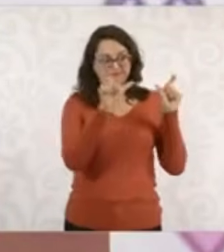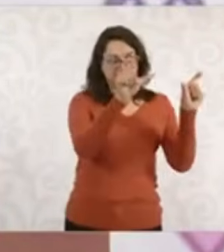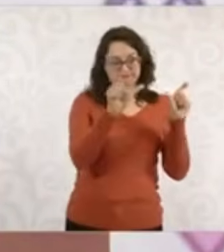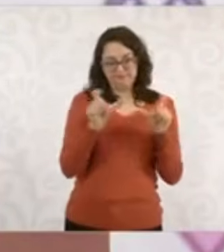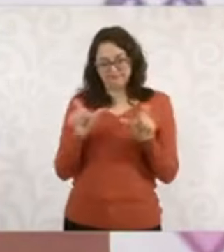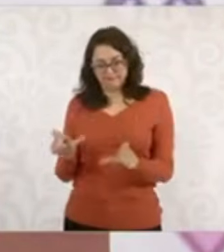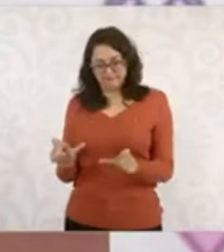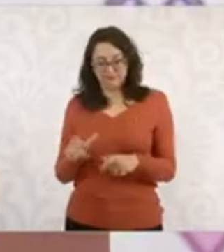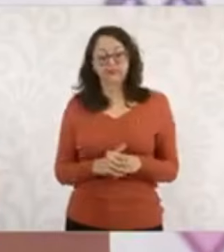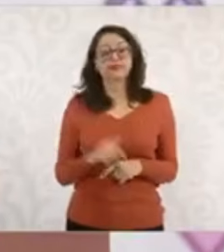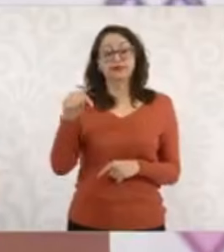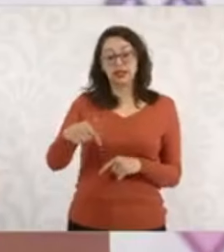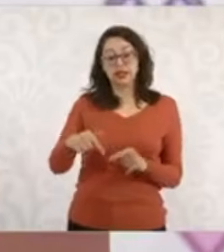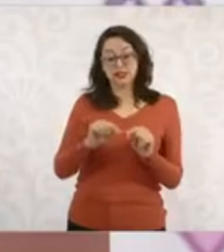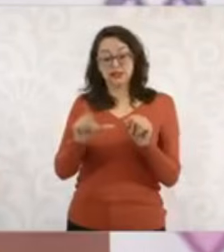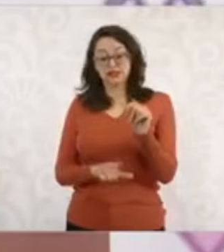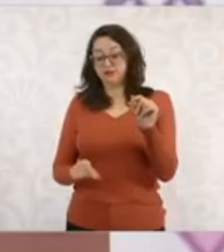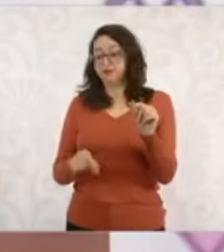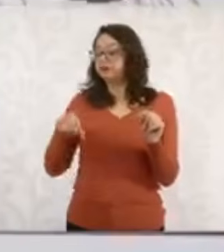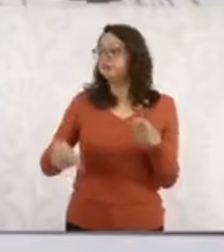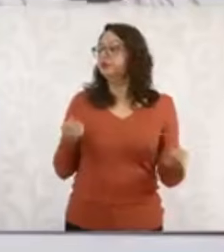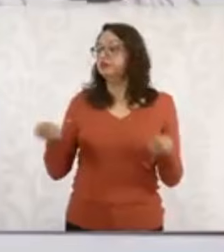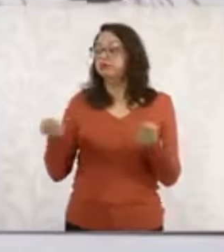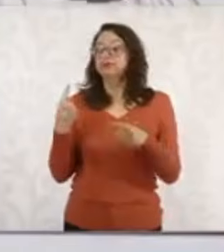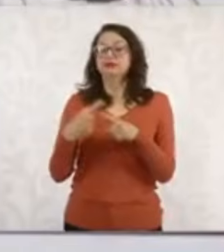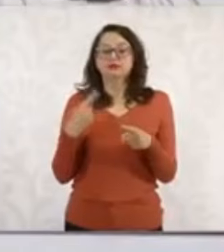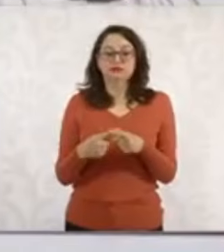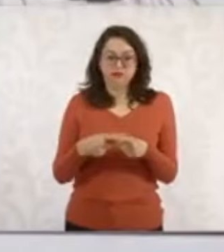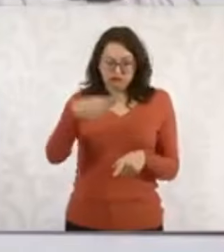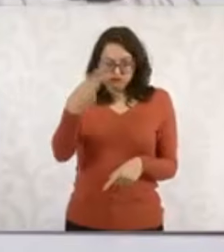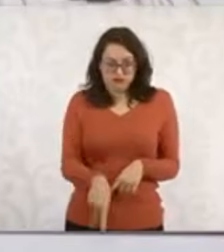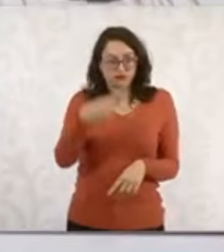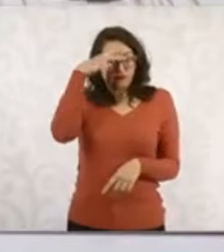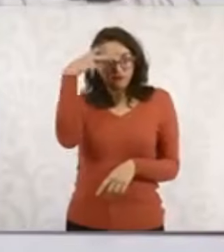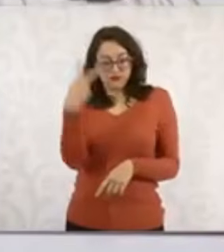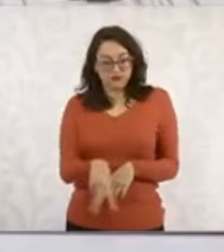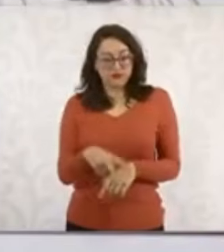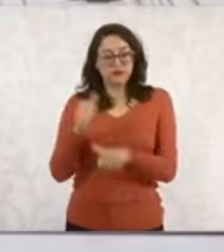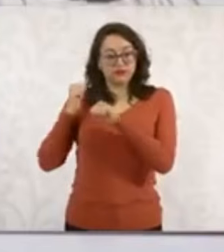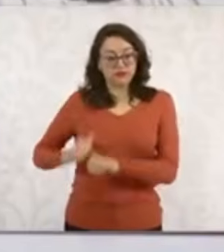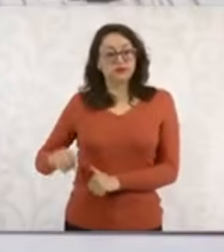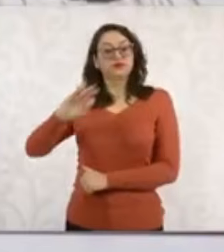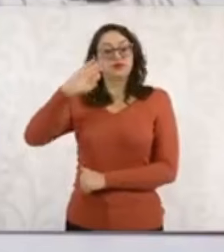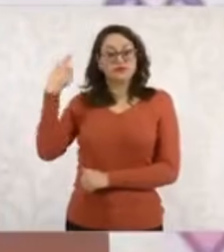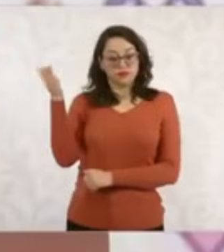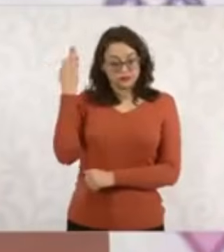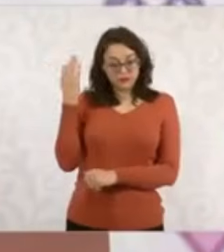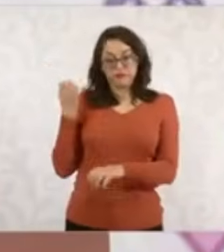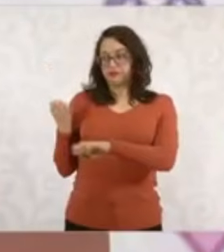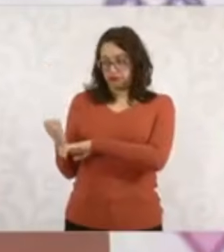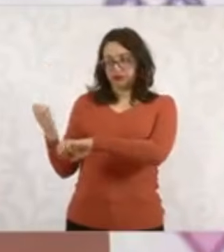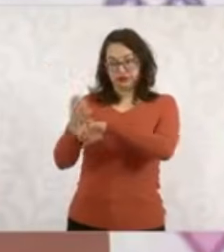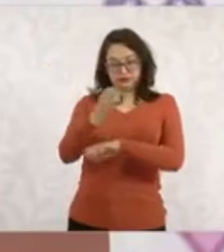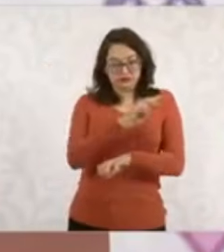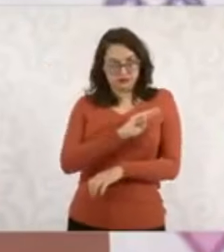Aquí los únicos que operamos somos nosotros, las fuerzas federales y en todo caso